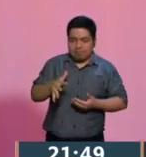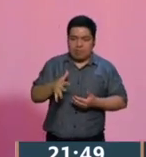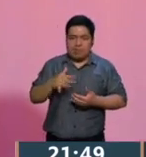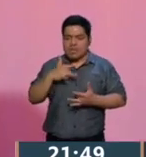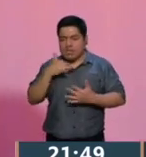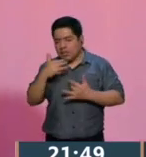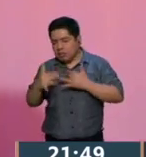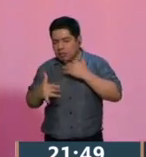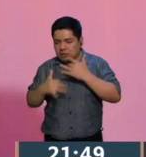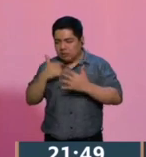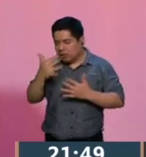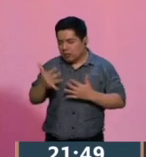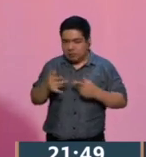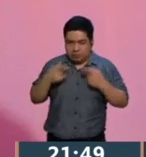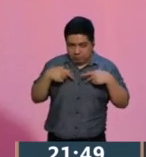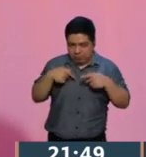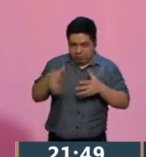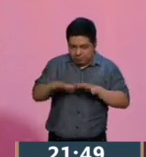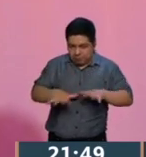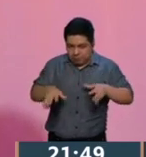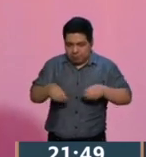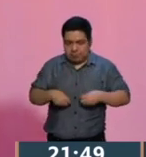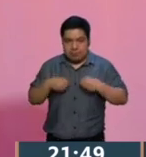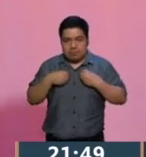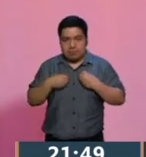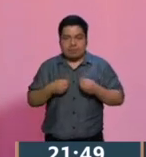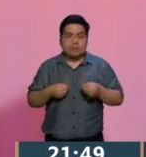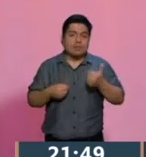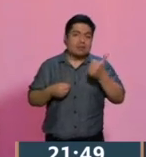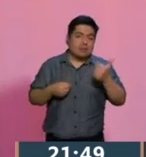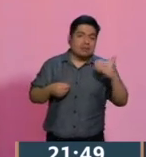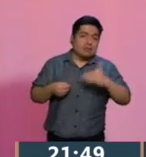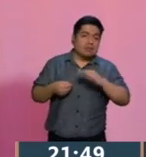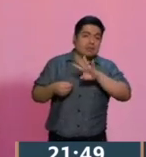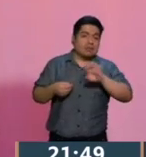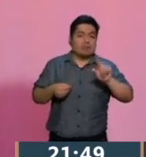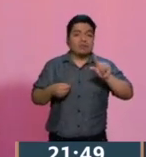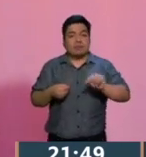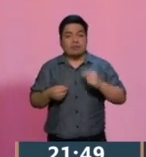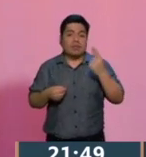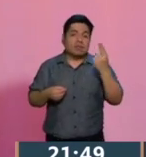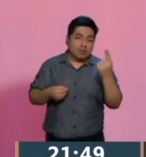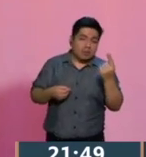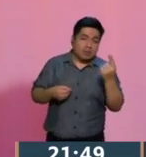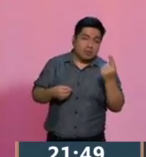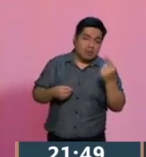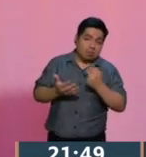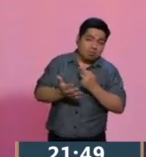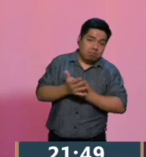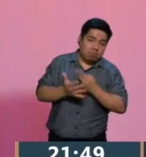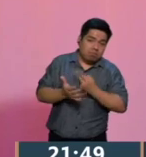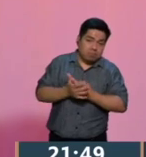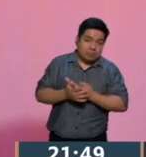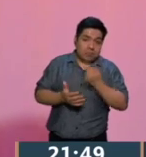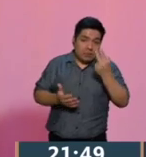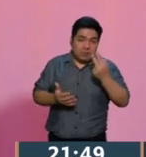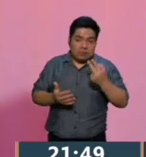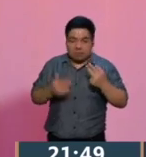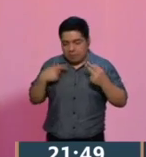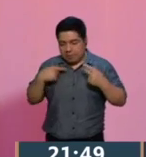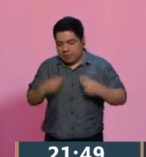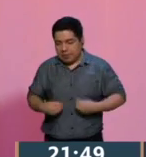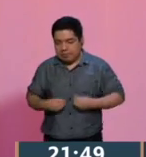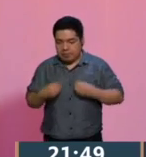de corrupción por habitante es de 6,471 pesos. O sea, ese es el costo que tiene un habitante